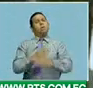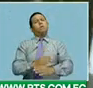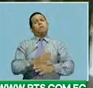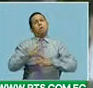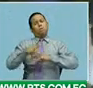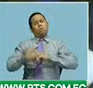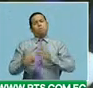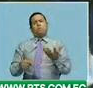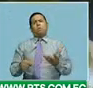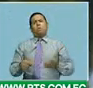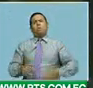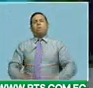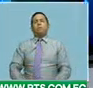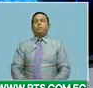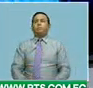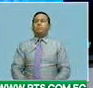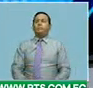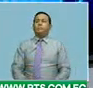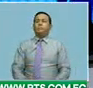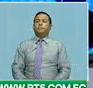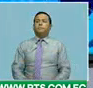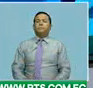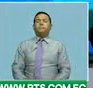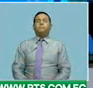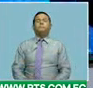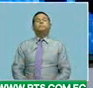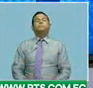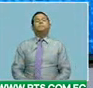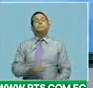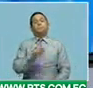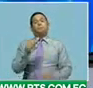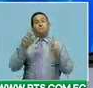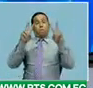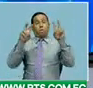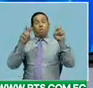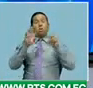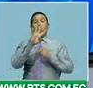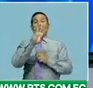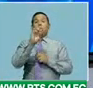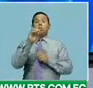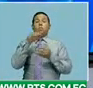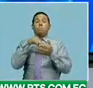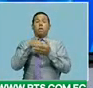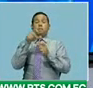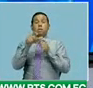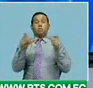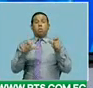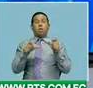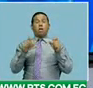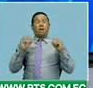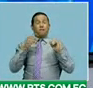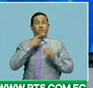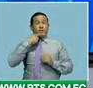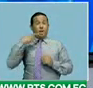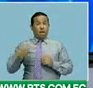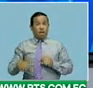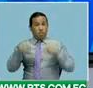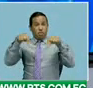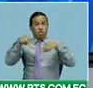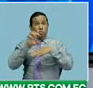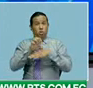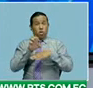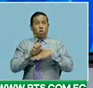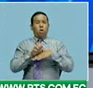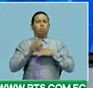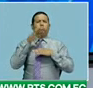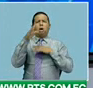Darwin Villao. En otro tema, 400.000 personas se movilizaron durante el feriado en todo el país. Esto representa